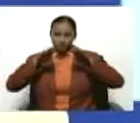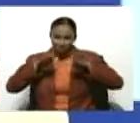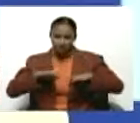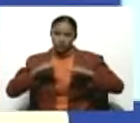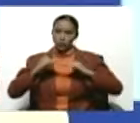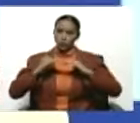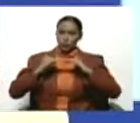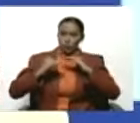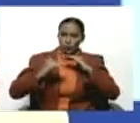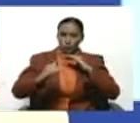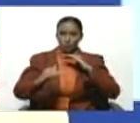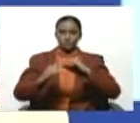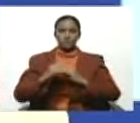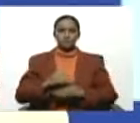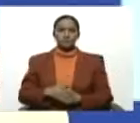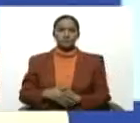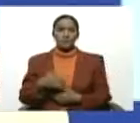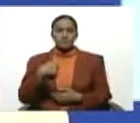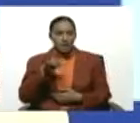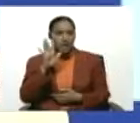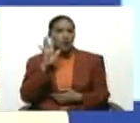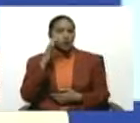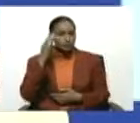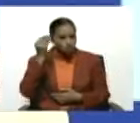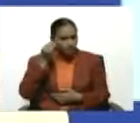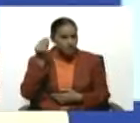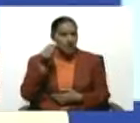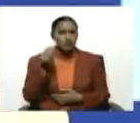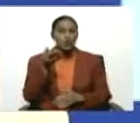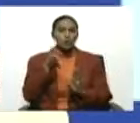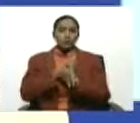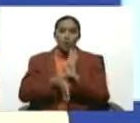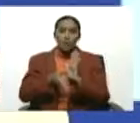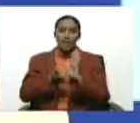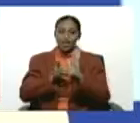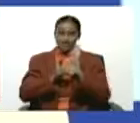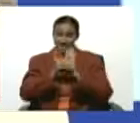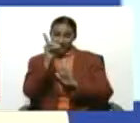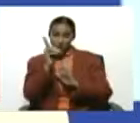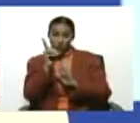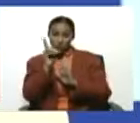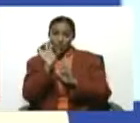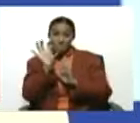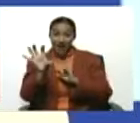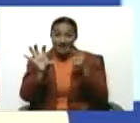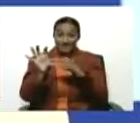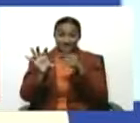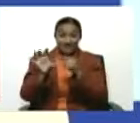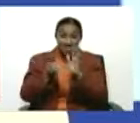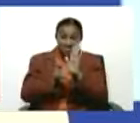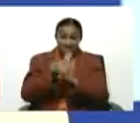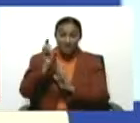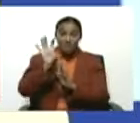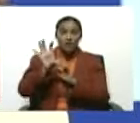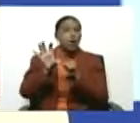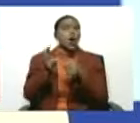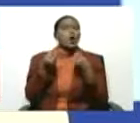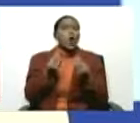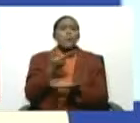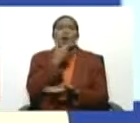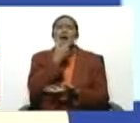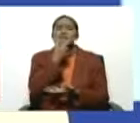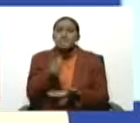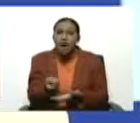manejo económico pero yo creo que para el desarrollo de un país es muy fácil entrar la